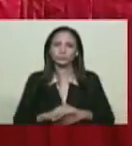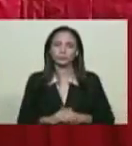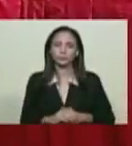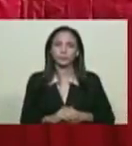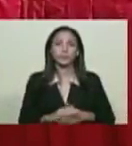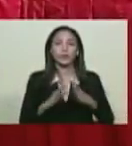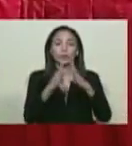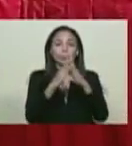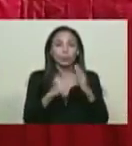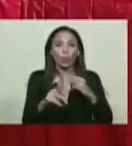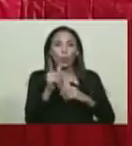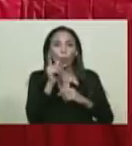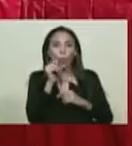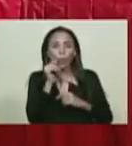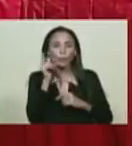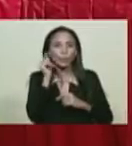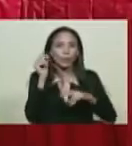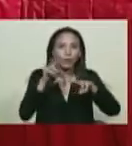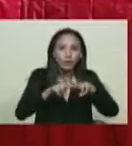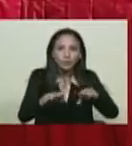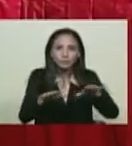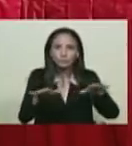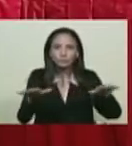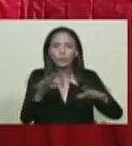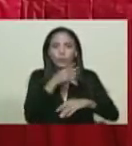para las niñas, para los niños, para la juventud.